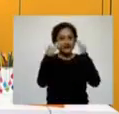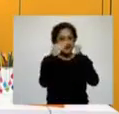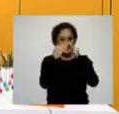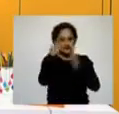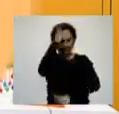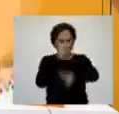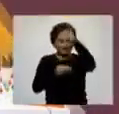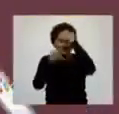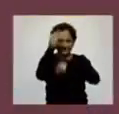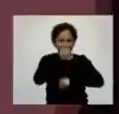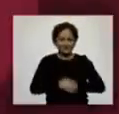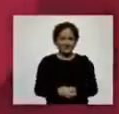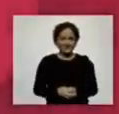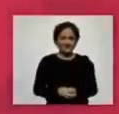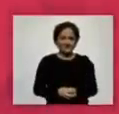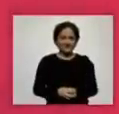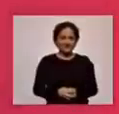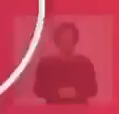Casa.